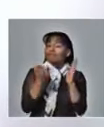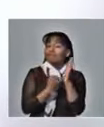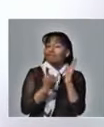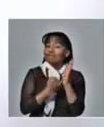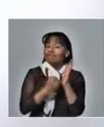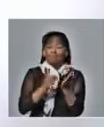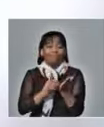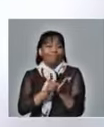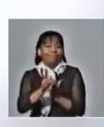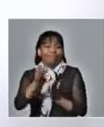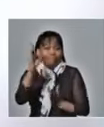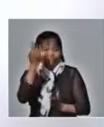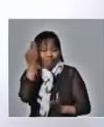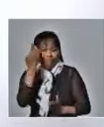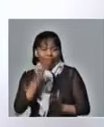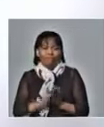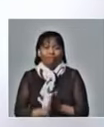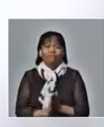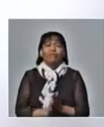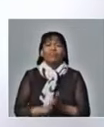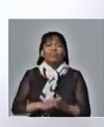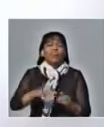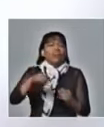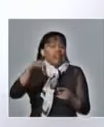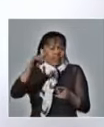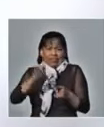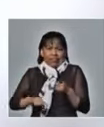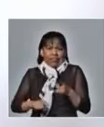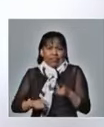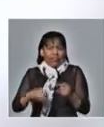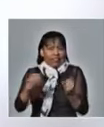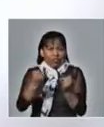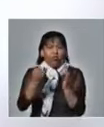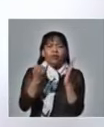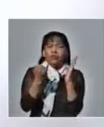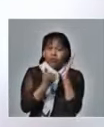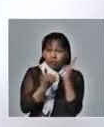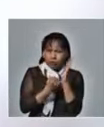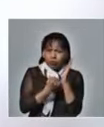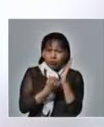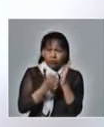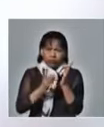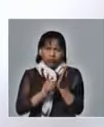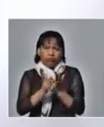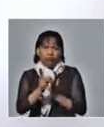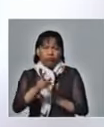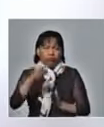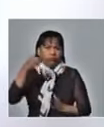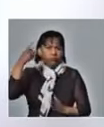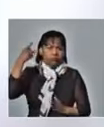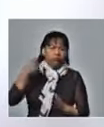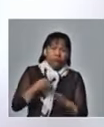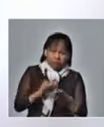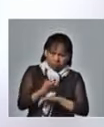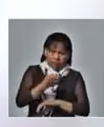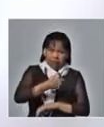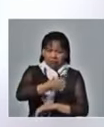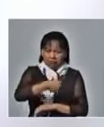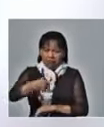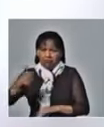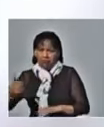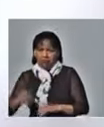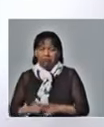derechos federales sean exentos, así como impuestos y derechos estatales. Vamos a analizar